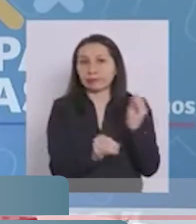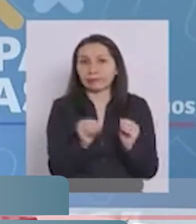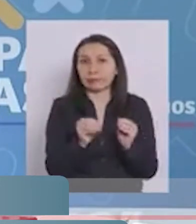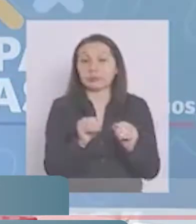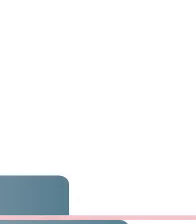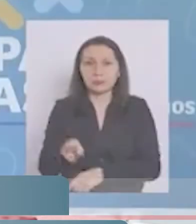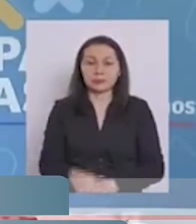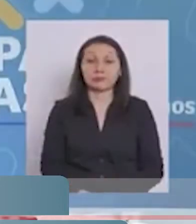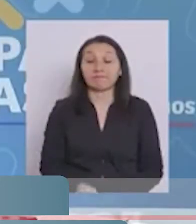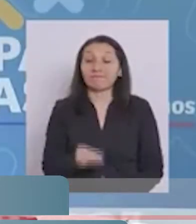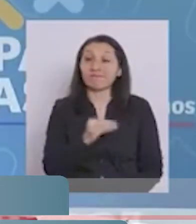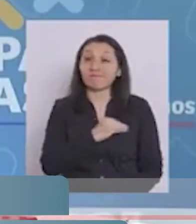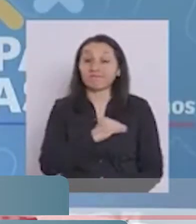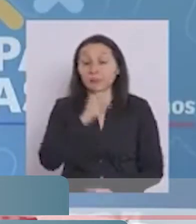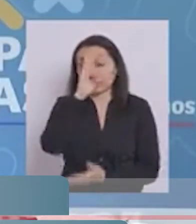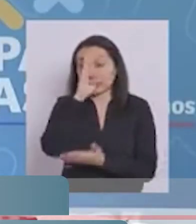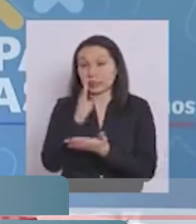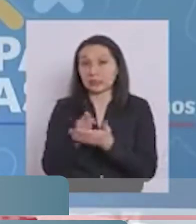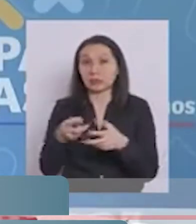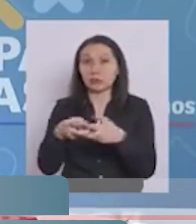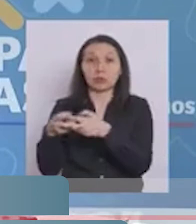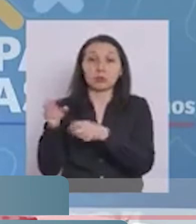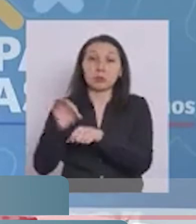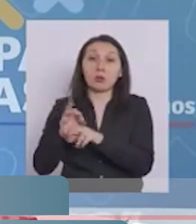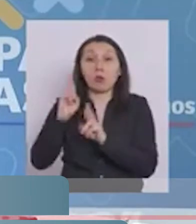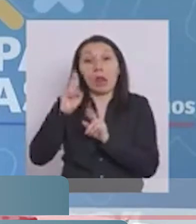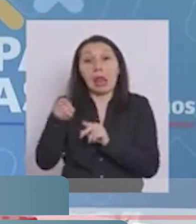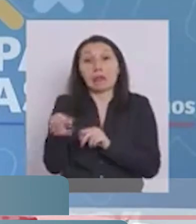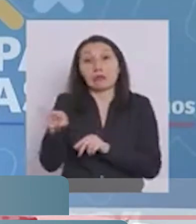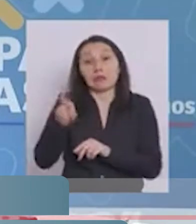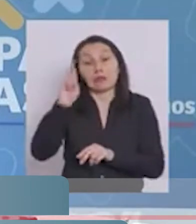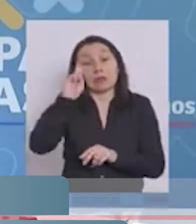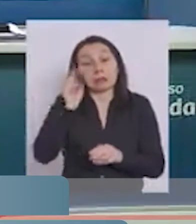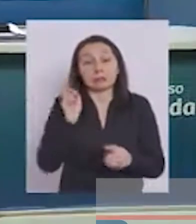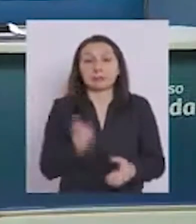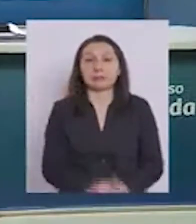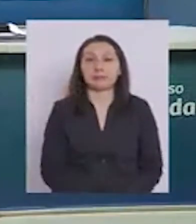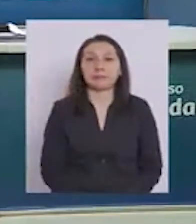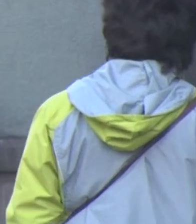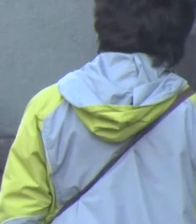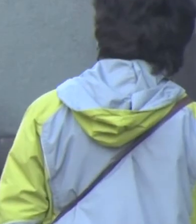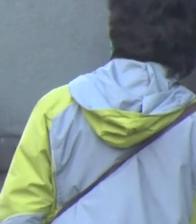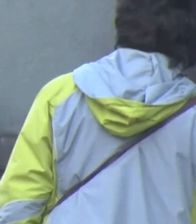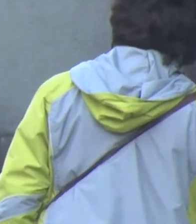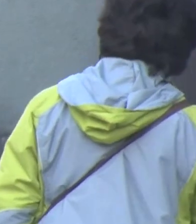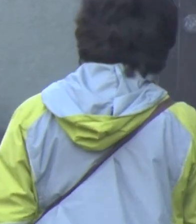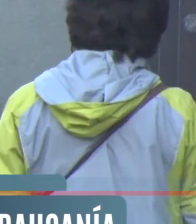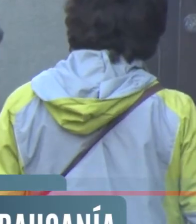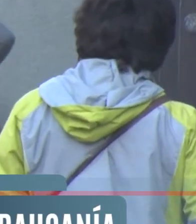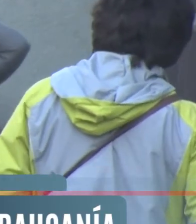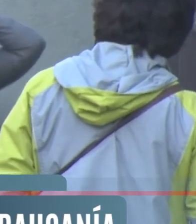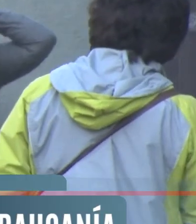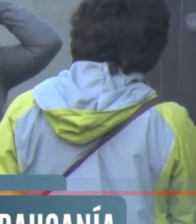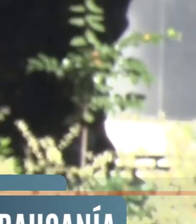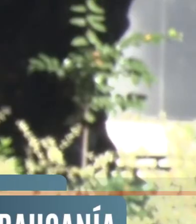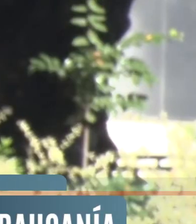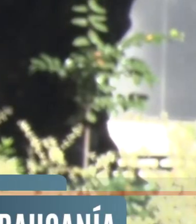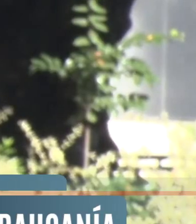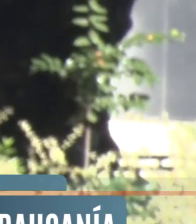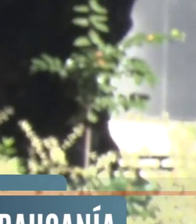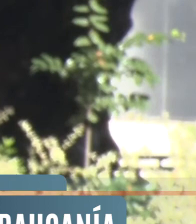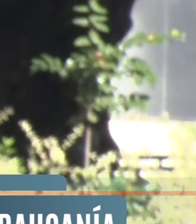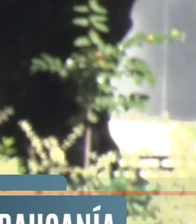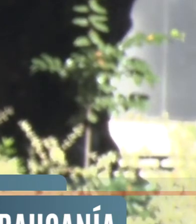necesarios lamento mucho la decisión del colegio médico y espero que ellos recapaciten muchas gracias momentos difíciles respecto a la